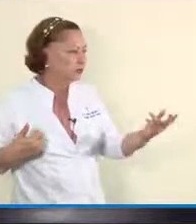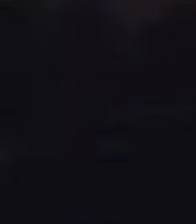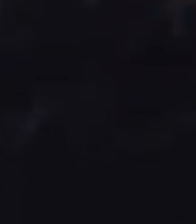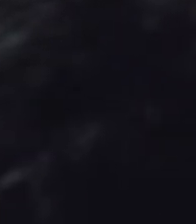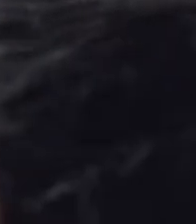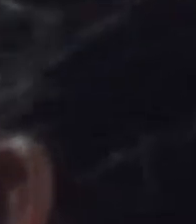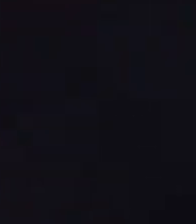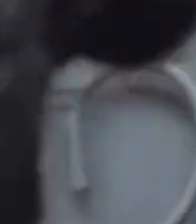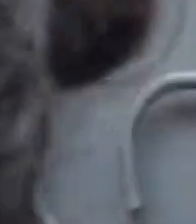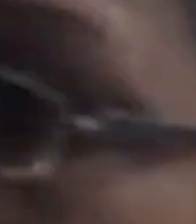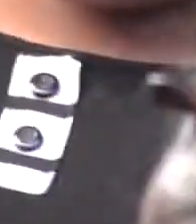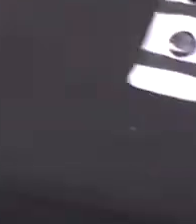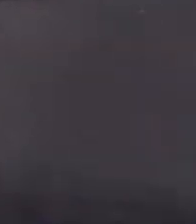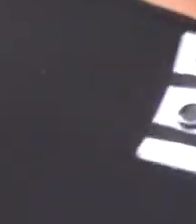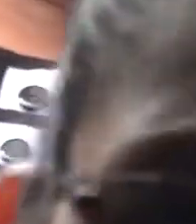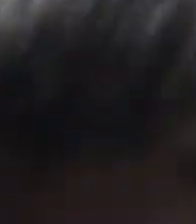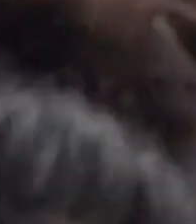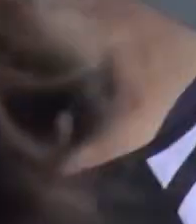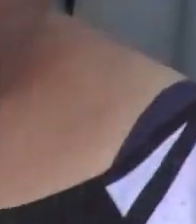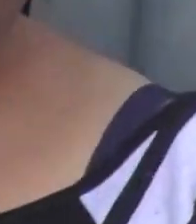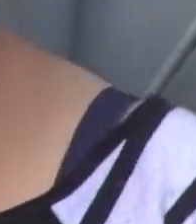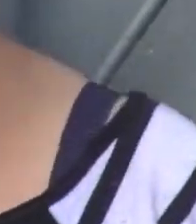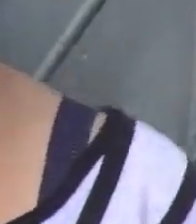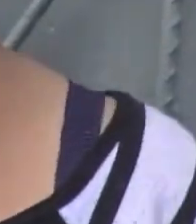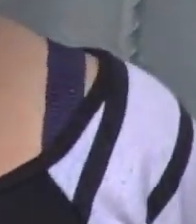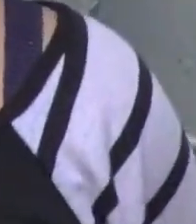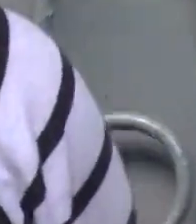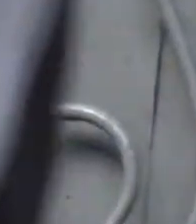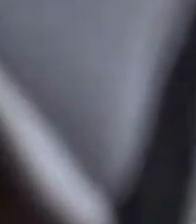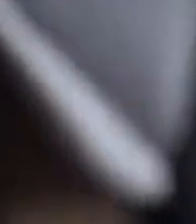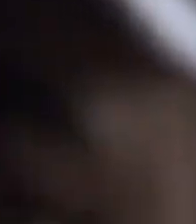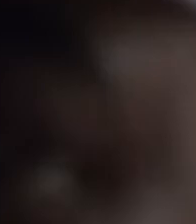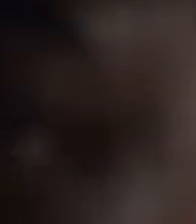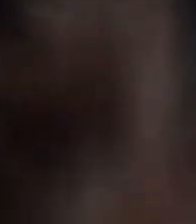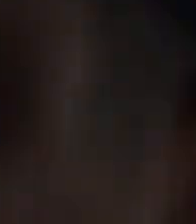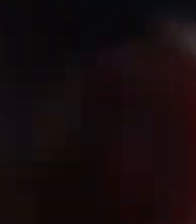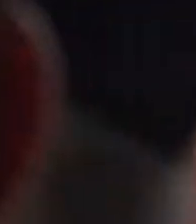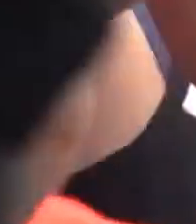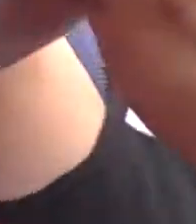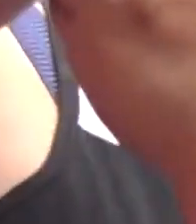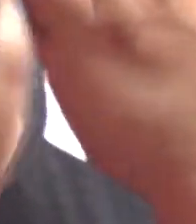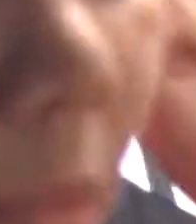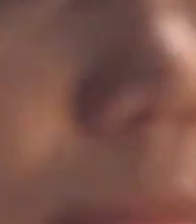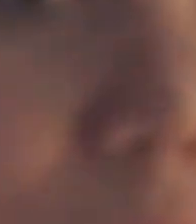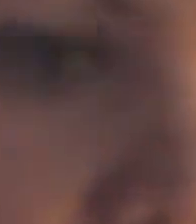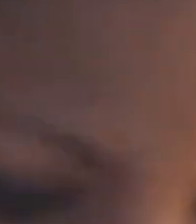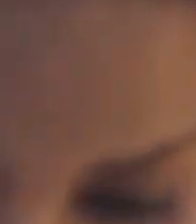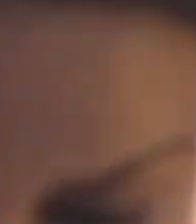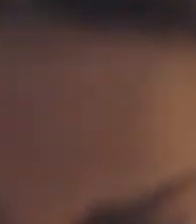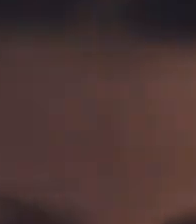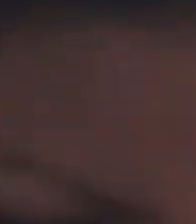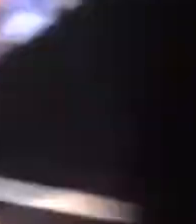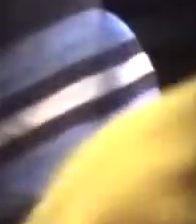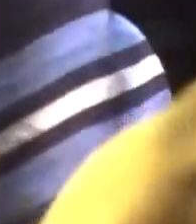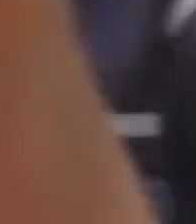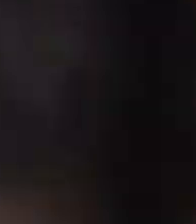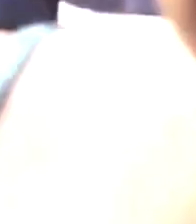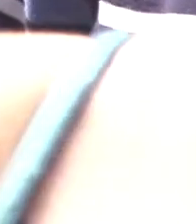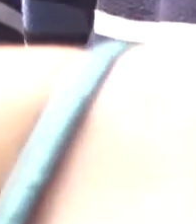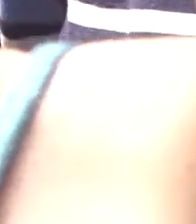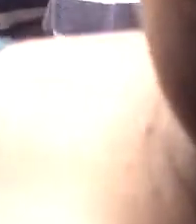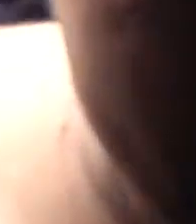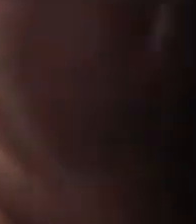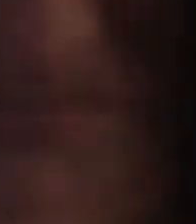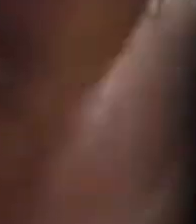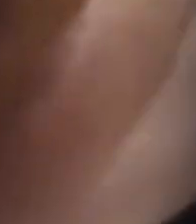hospital, en un centro de salud, alguien que empieza a llorar y no sabe por qué está llorando. No puede controlarse.